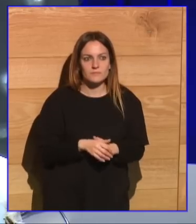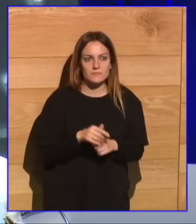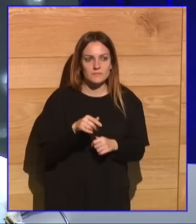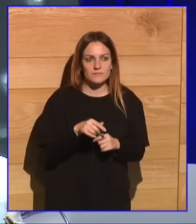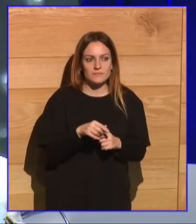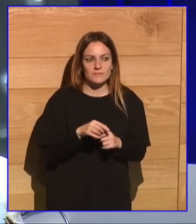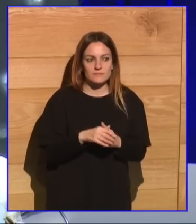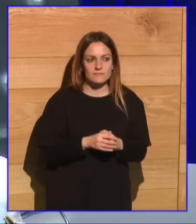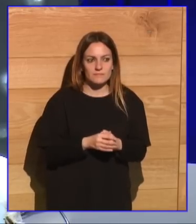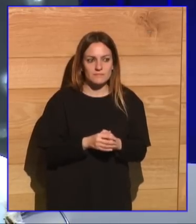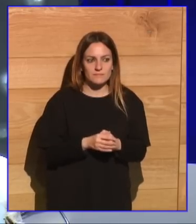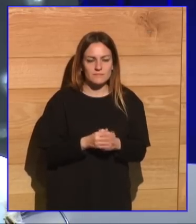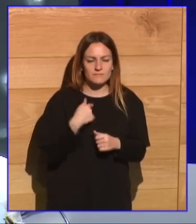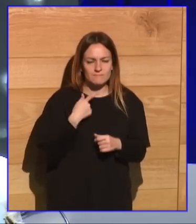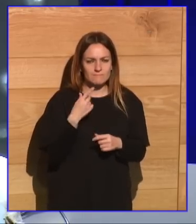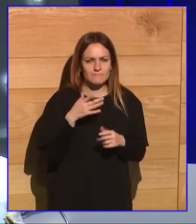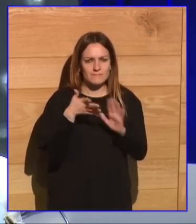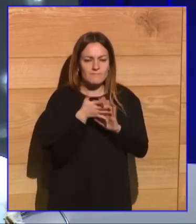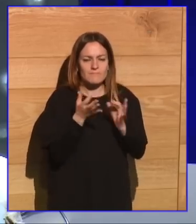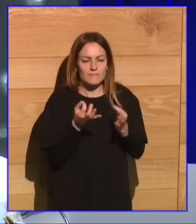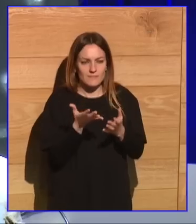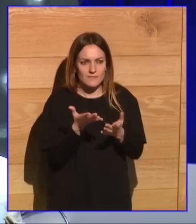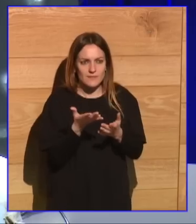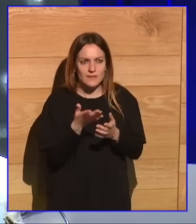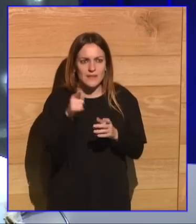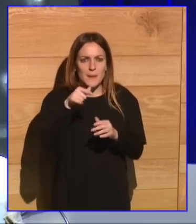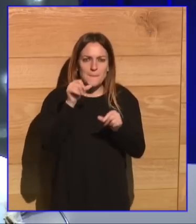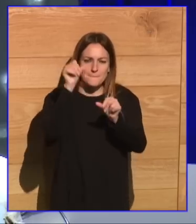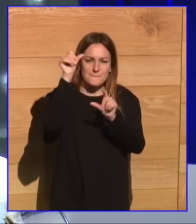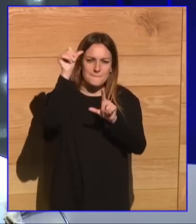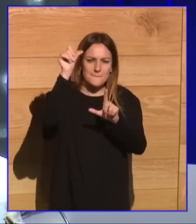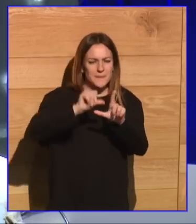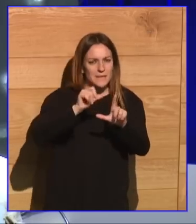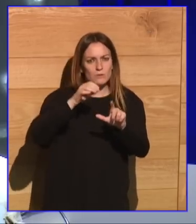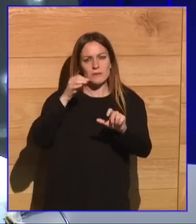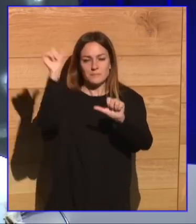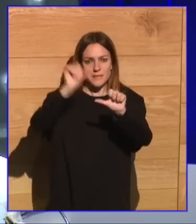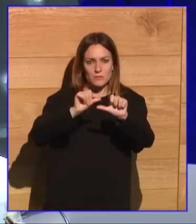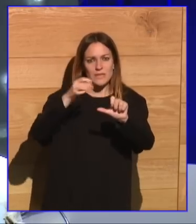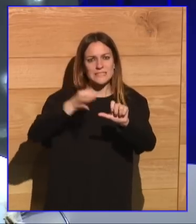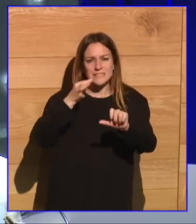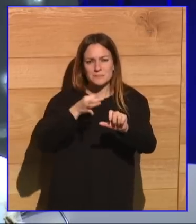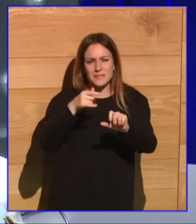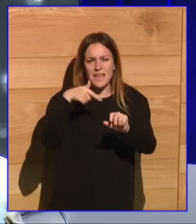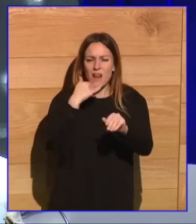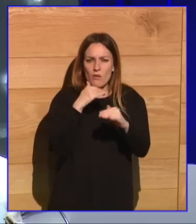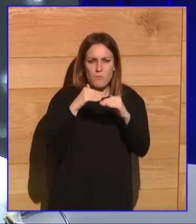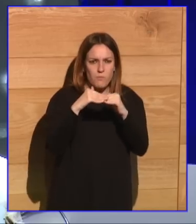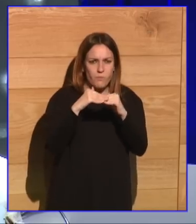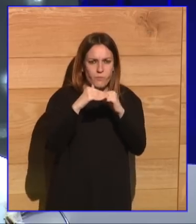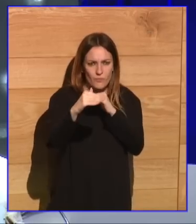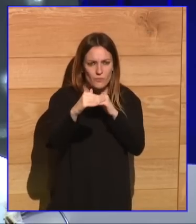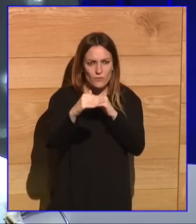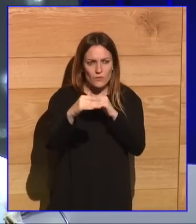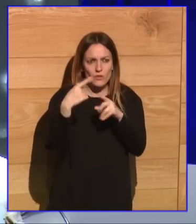me refiero a... Me refiero a que la película se mantiene siempre en un universo limítrofe en el que no se decanta